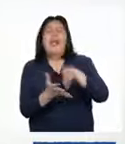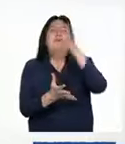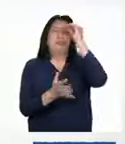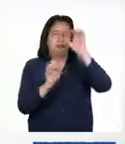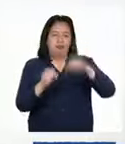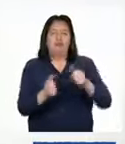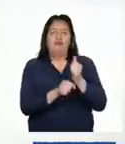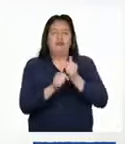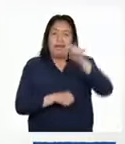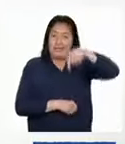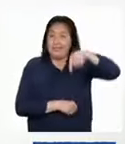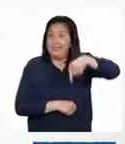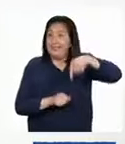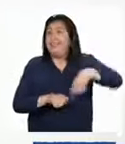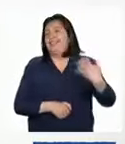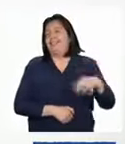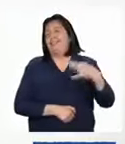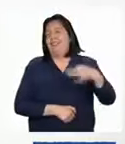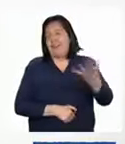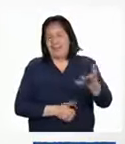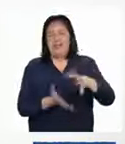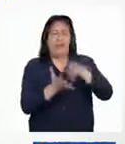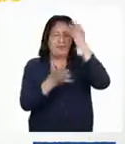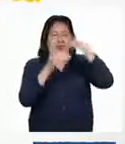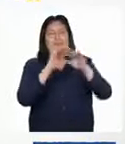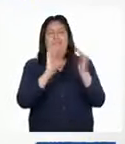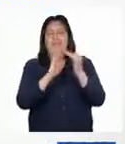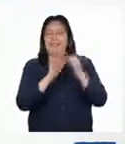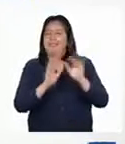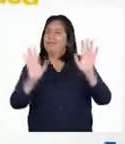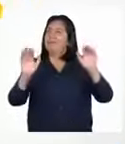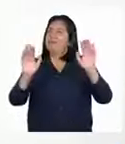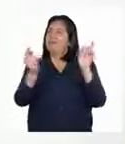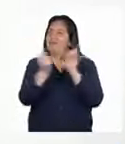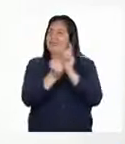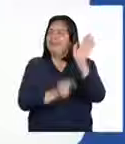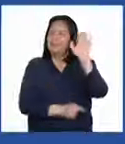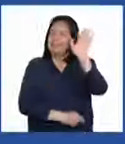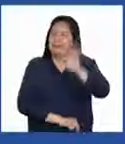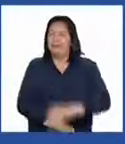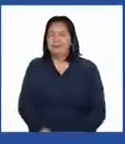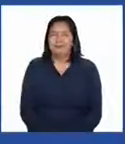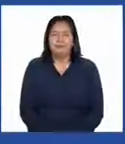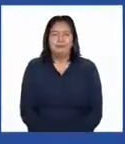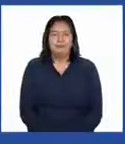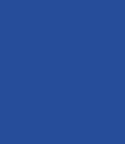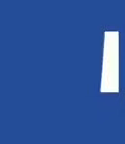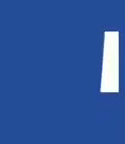aprendiendo juntos aquí en su espacio de siempre, Aprendo en Casa. ¡Nos vemos! ¡Chao, chao!